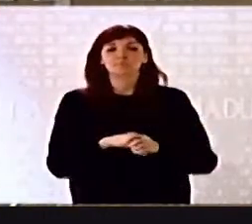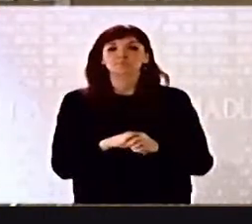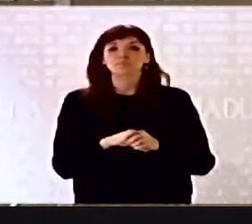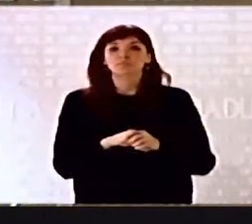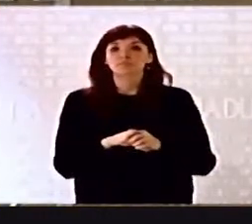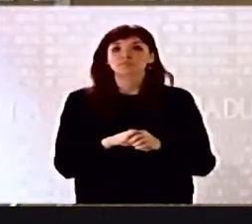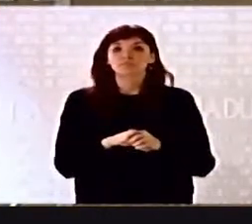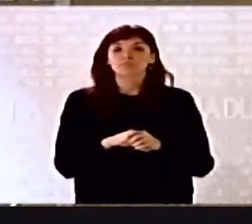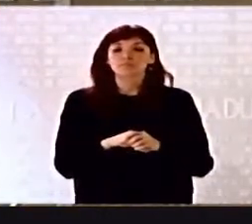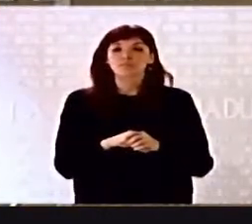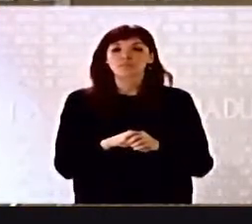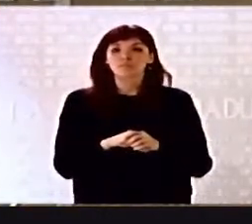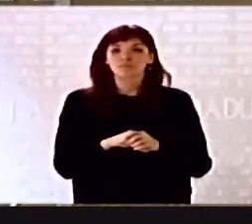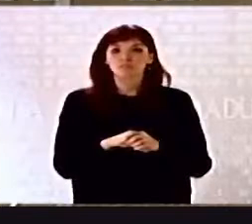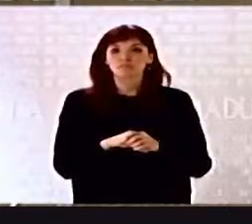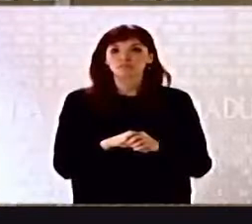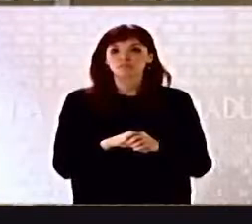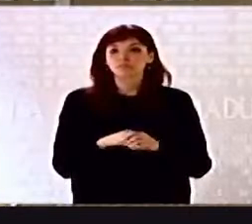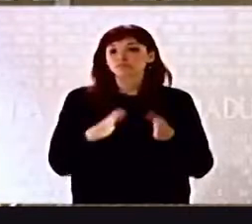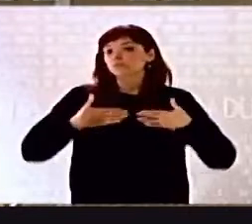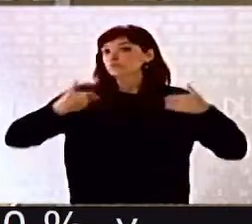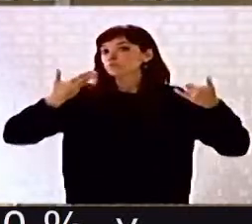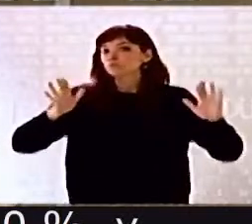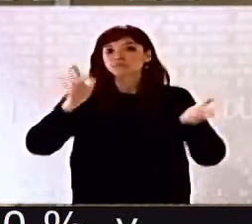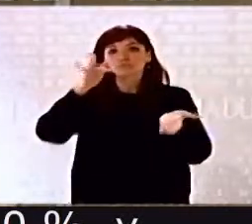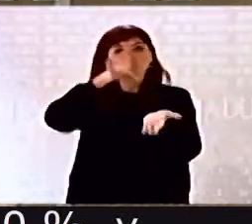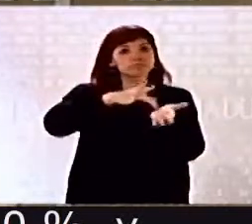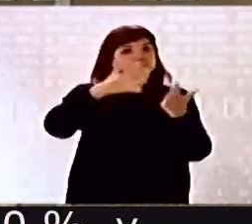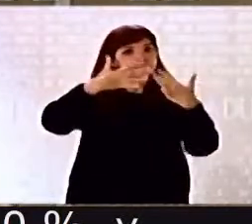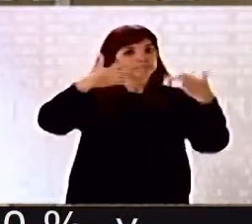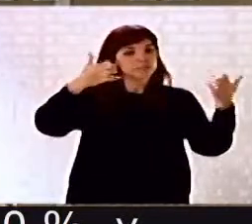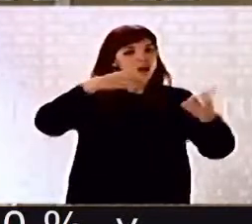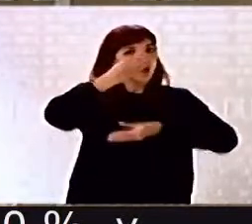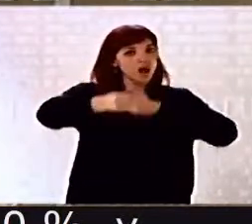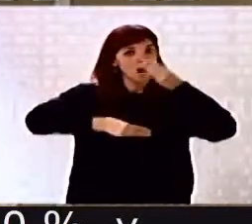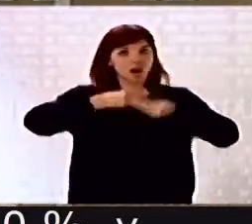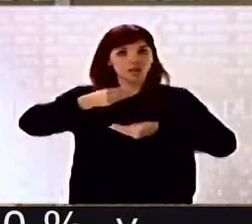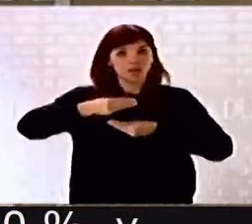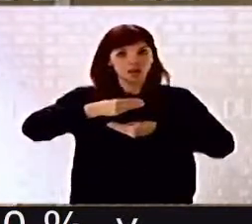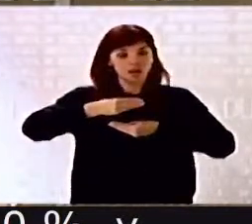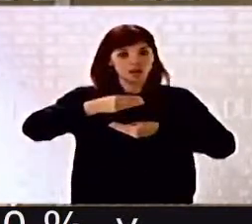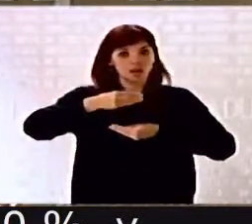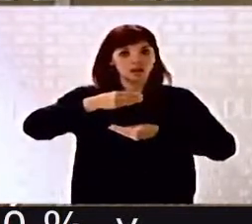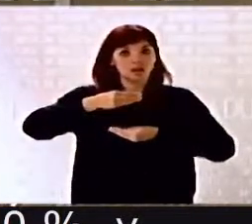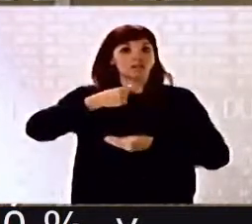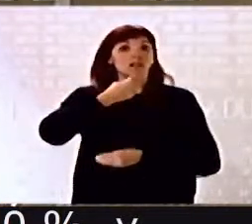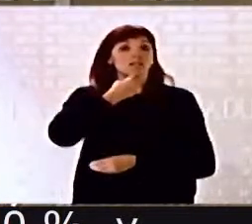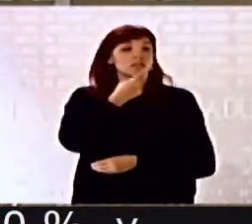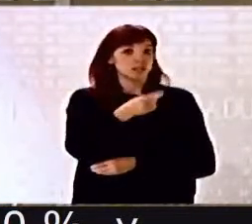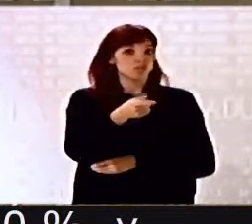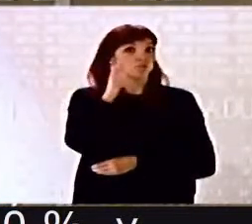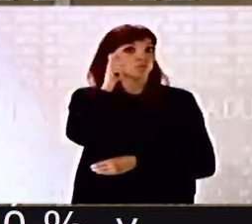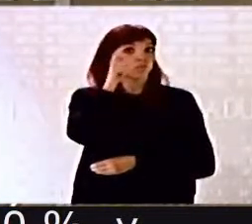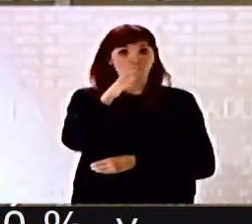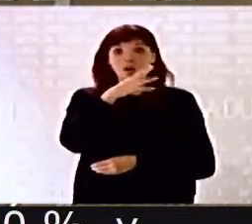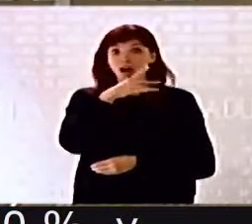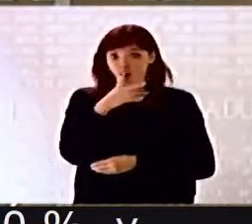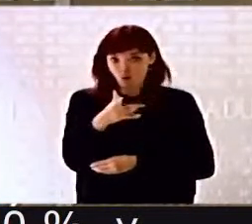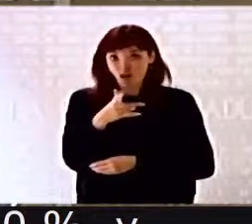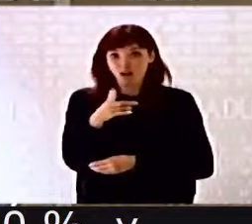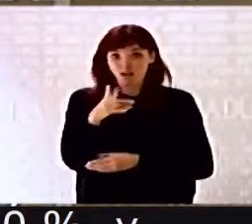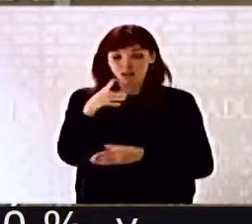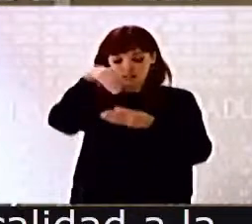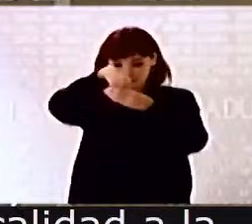y cualquier acto que se vaya a realizar en la localidad a la que me voy a referir en este